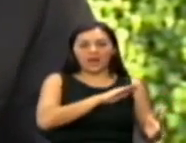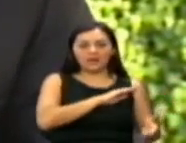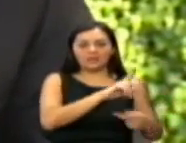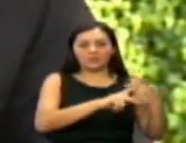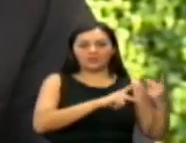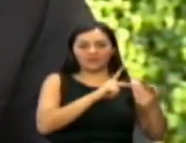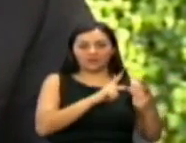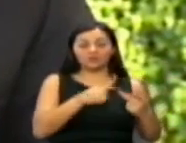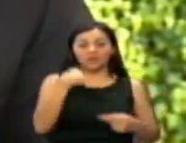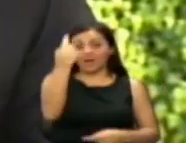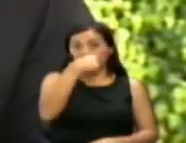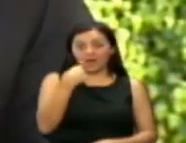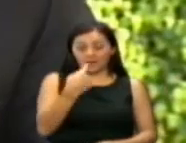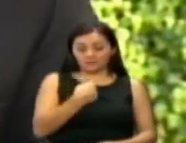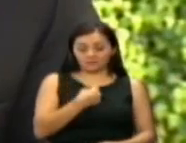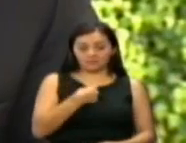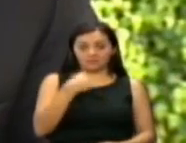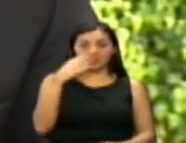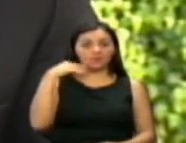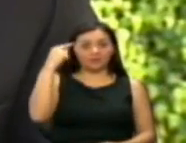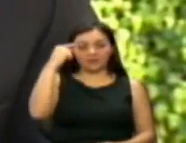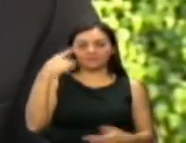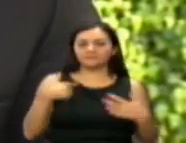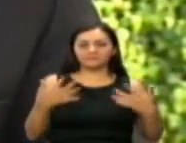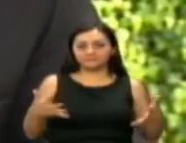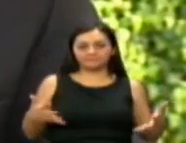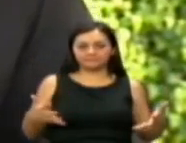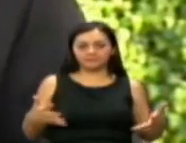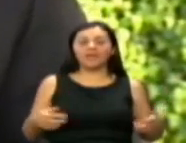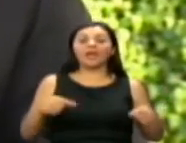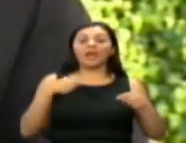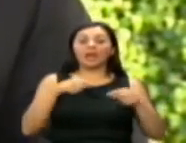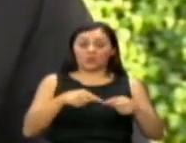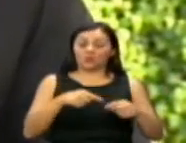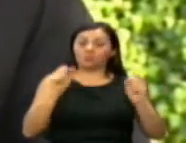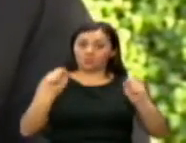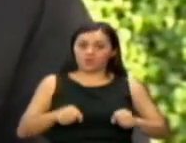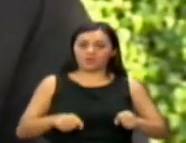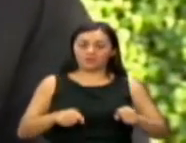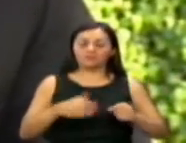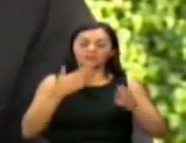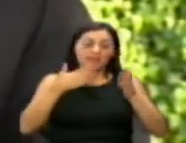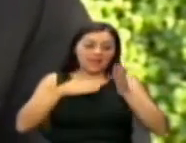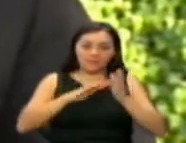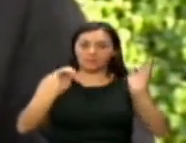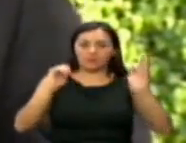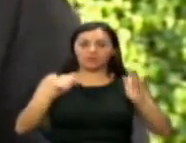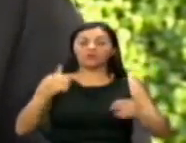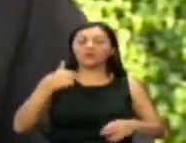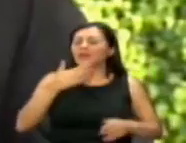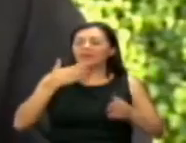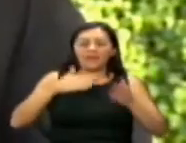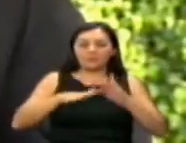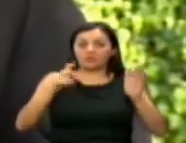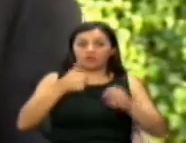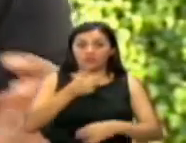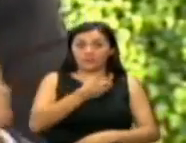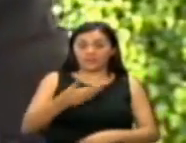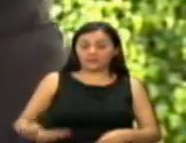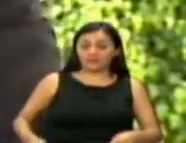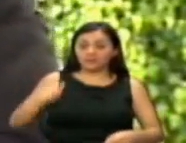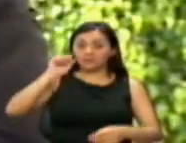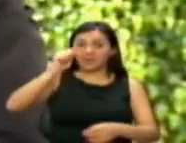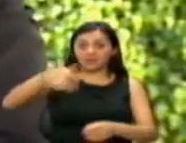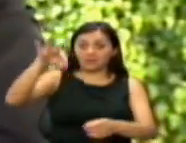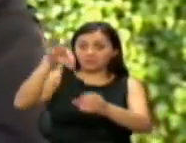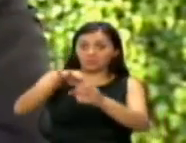lógica local es diferente a la lógica nacional. Hacemos la elección mañana en Imbabura y barremos, como Revolución Ciudadana, pero hay